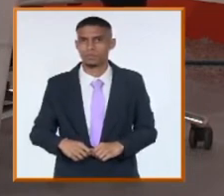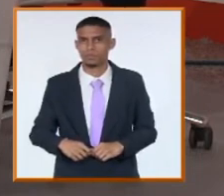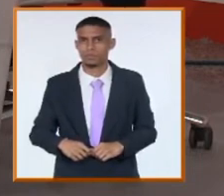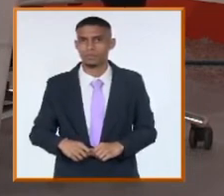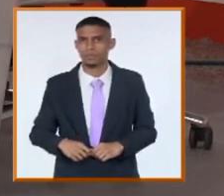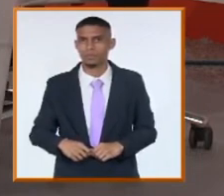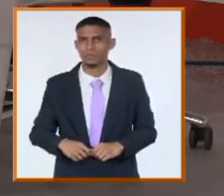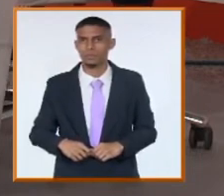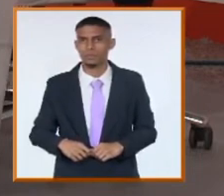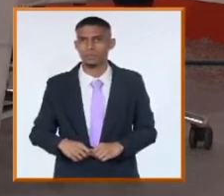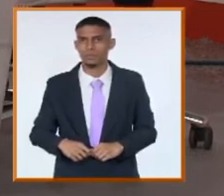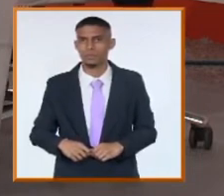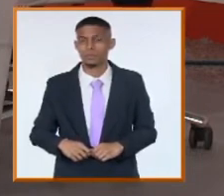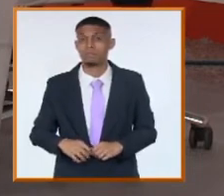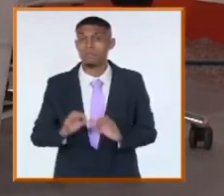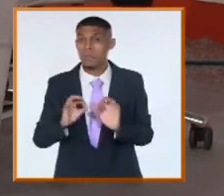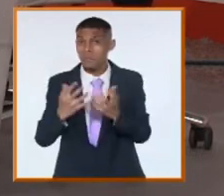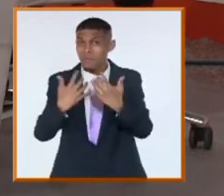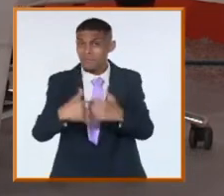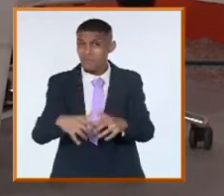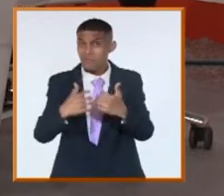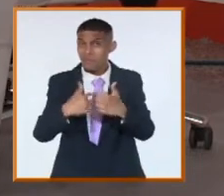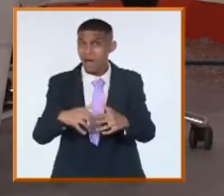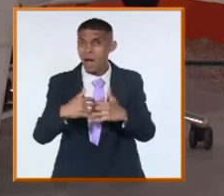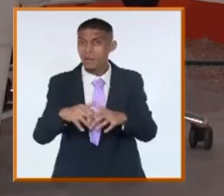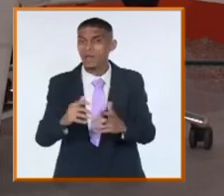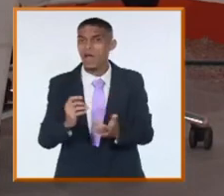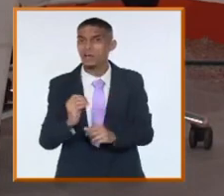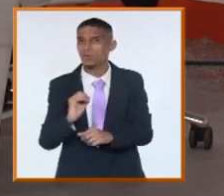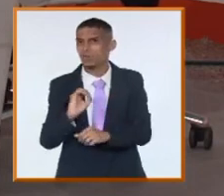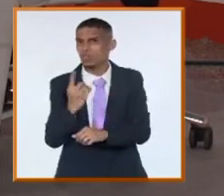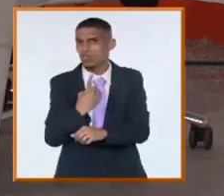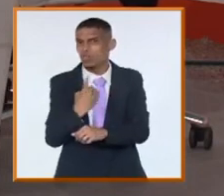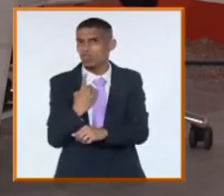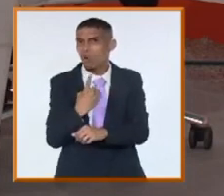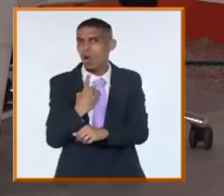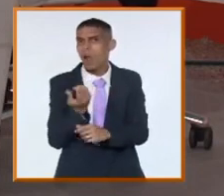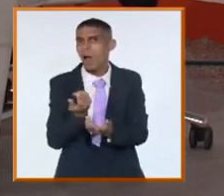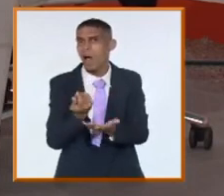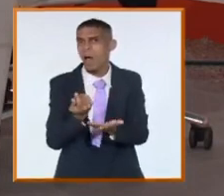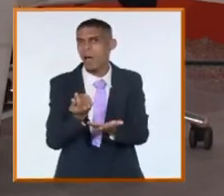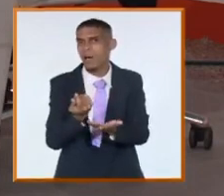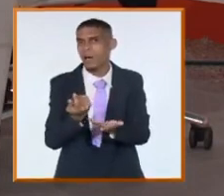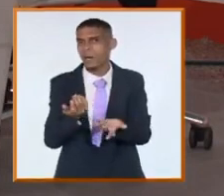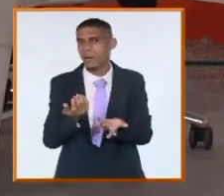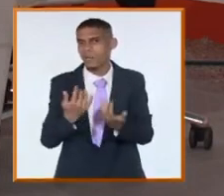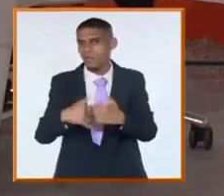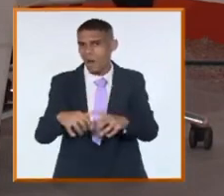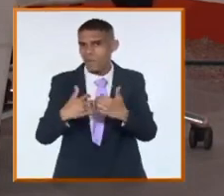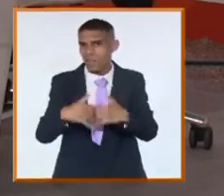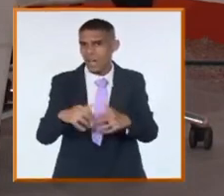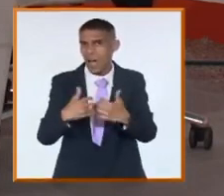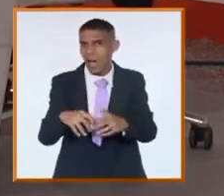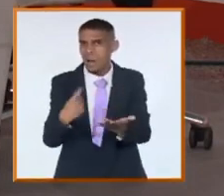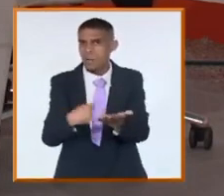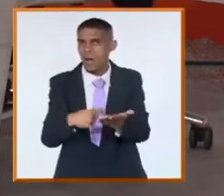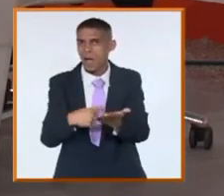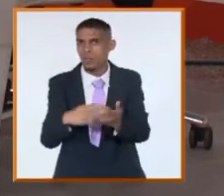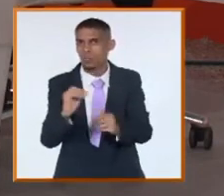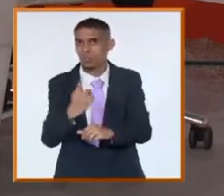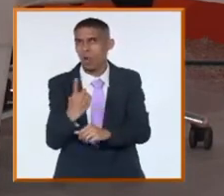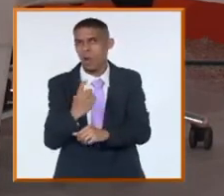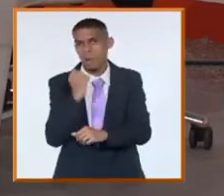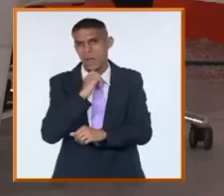las mismas fábricas no se ponían ya con esta estrategia se pueden auto sostener las plantas y por lo tanto